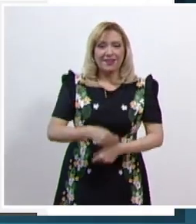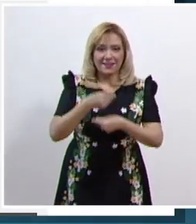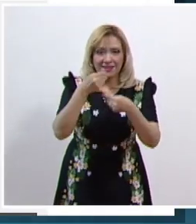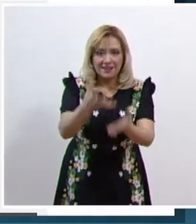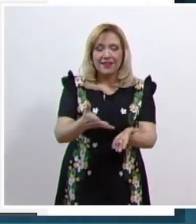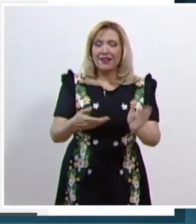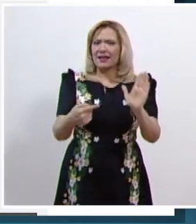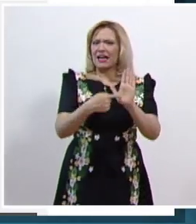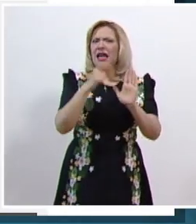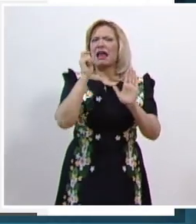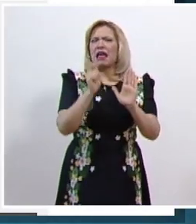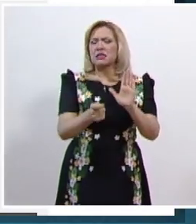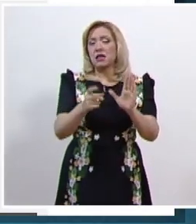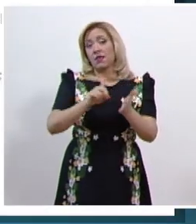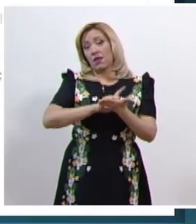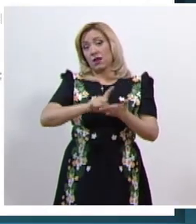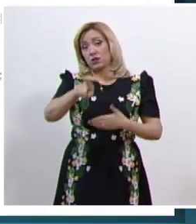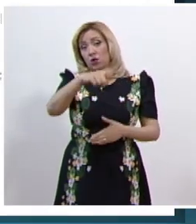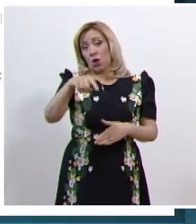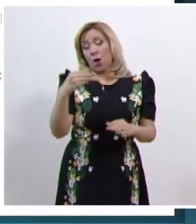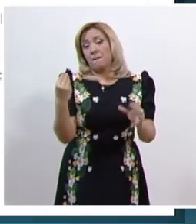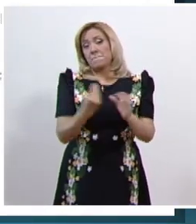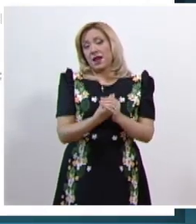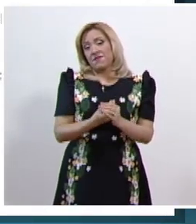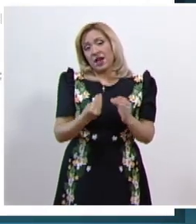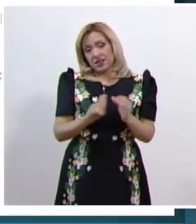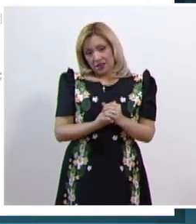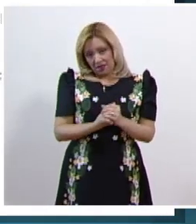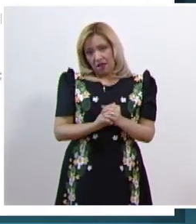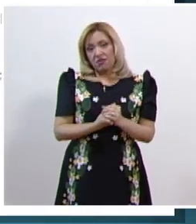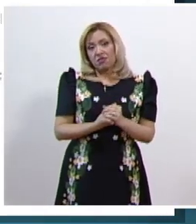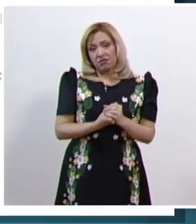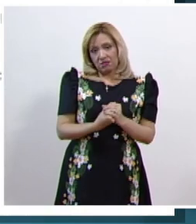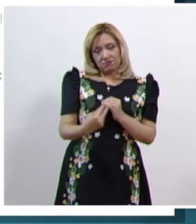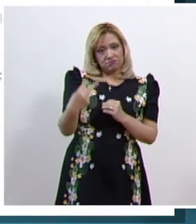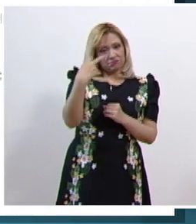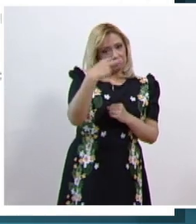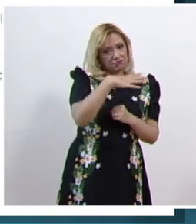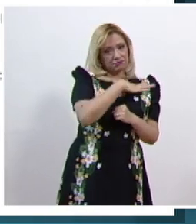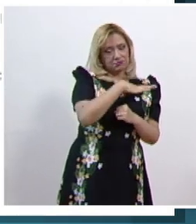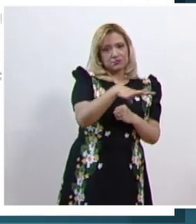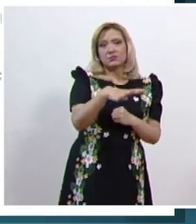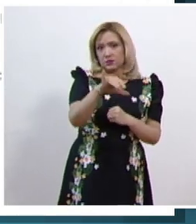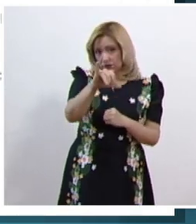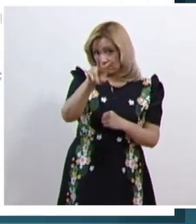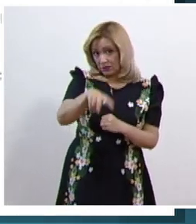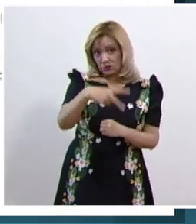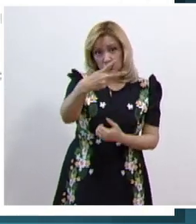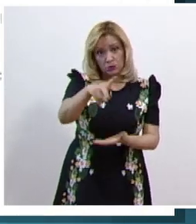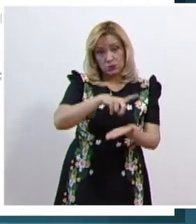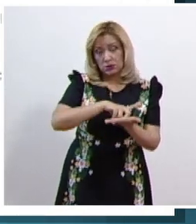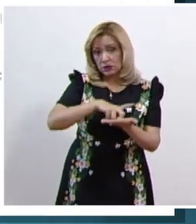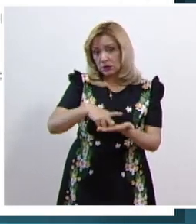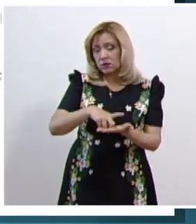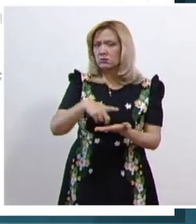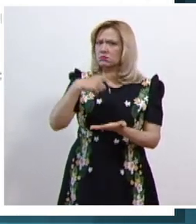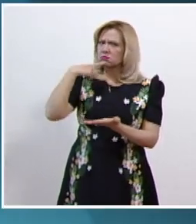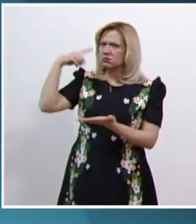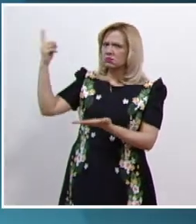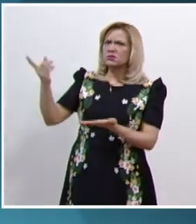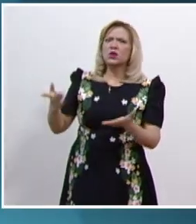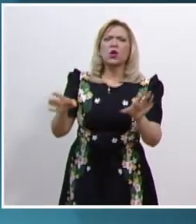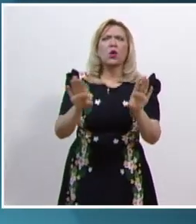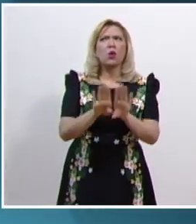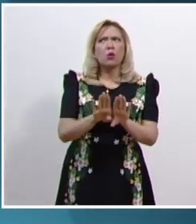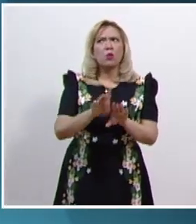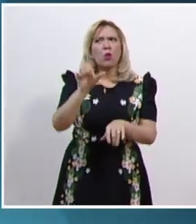que explica el contenido y el alcance de este derecho de acuerdo a lo establecido por el máximo tribunal. ¿En qué condiciones se puede